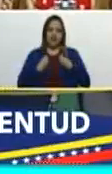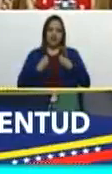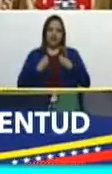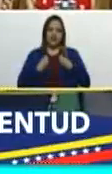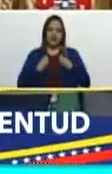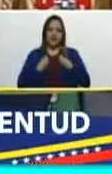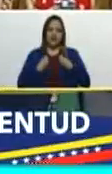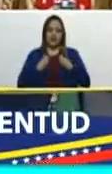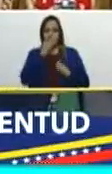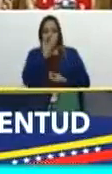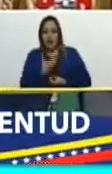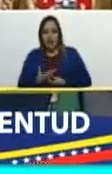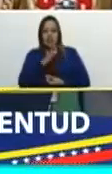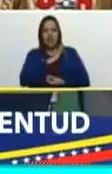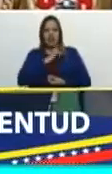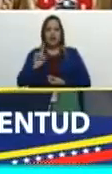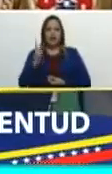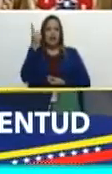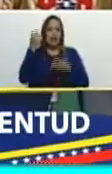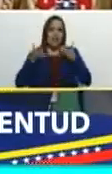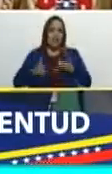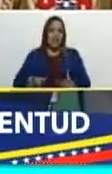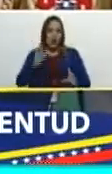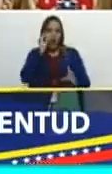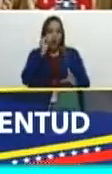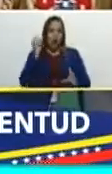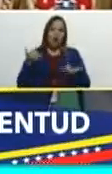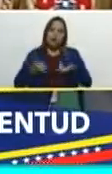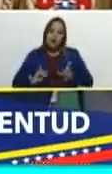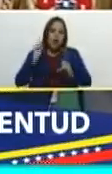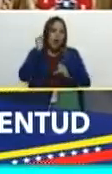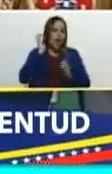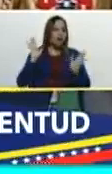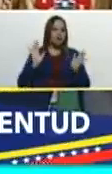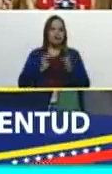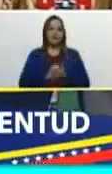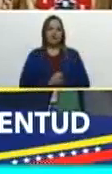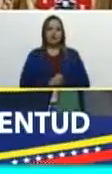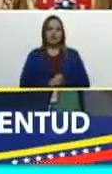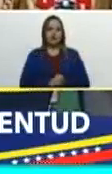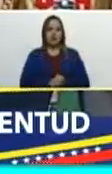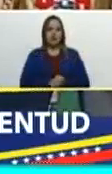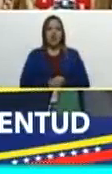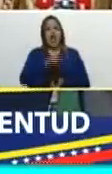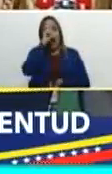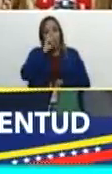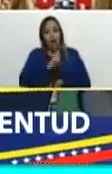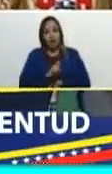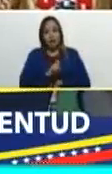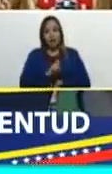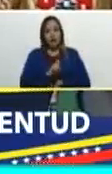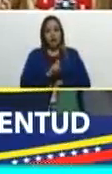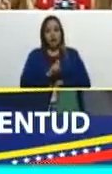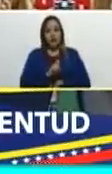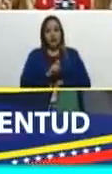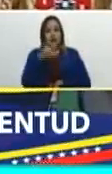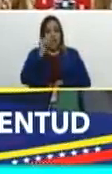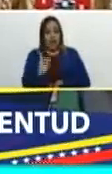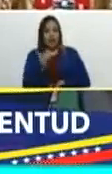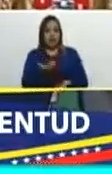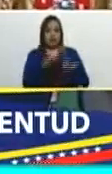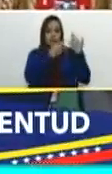la hermosura de tener su primer hijo, su primera hija, en la edad que eso